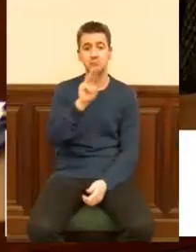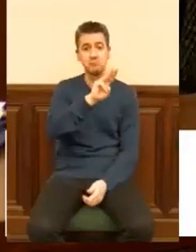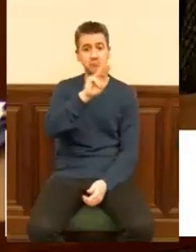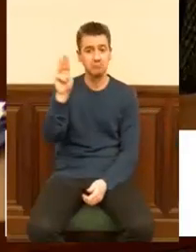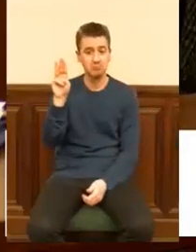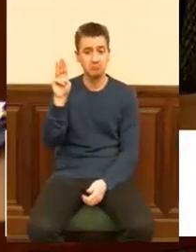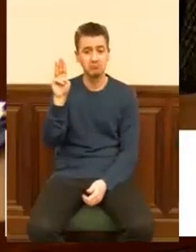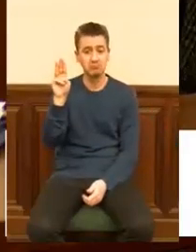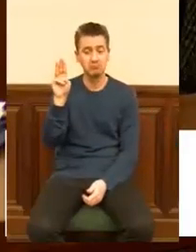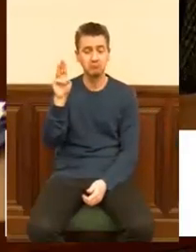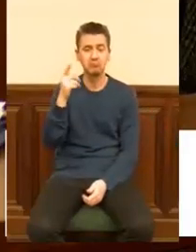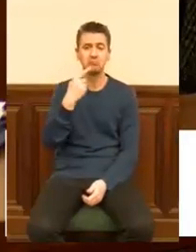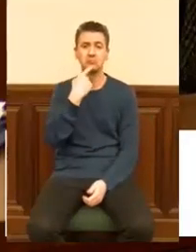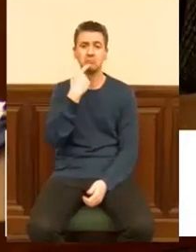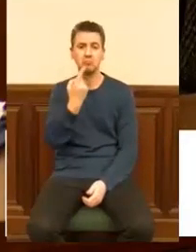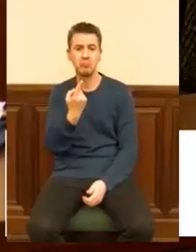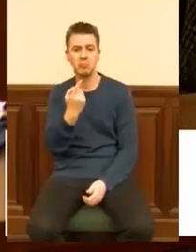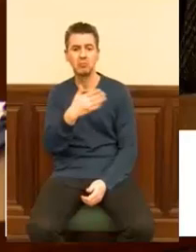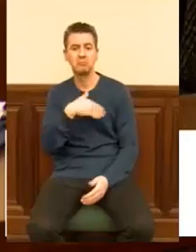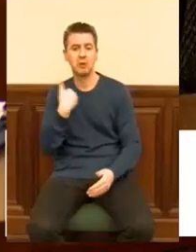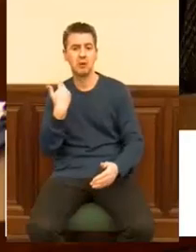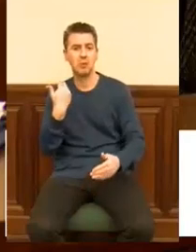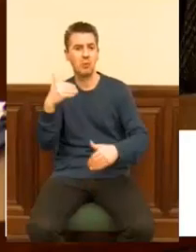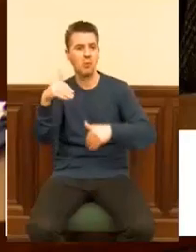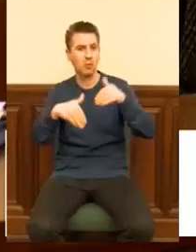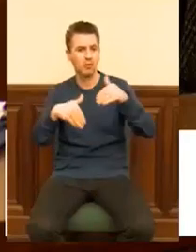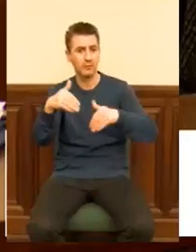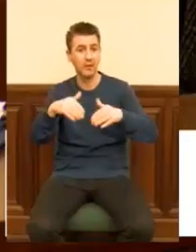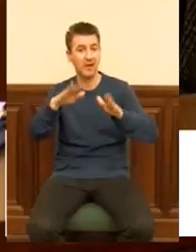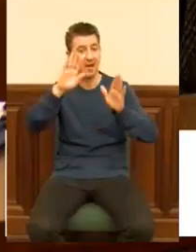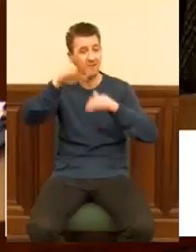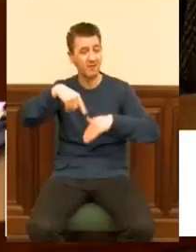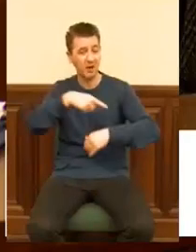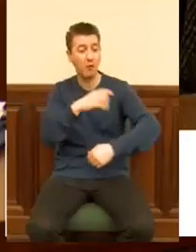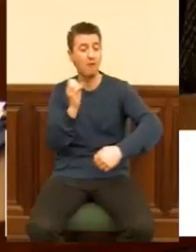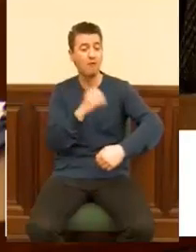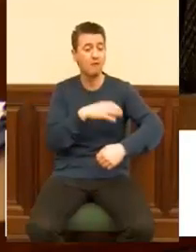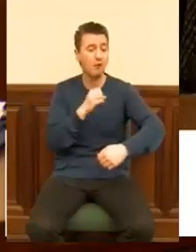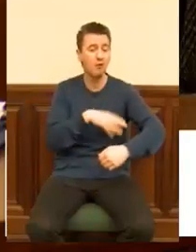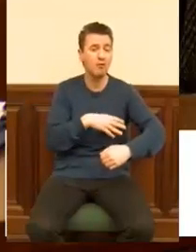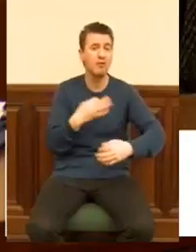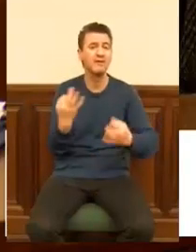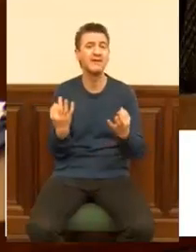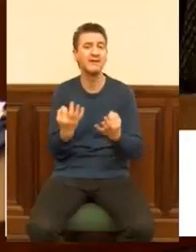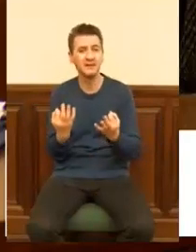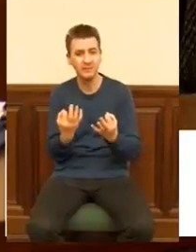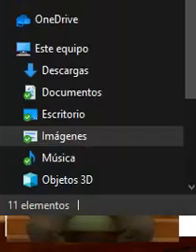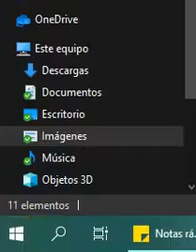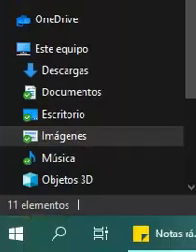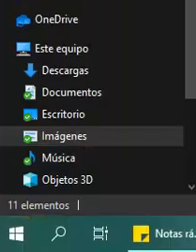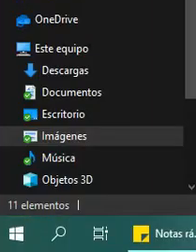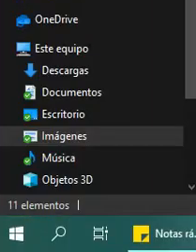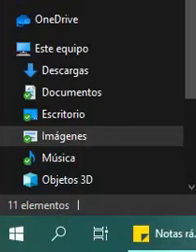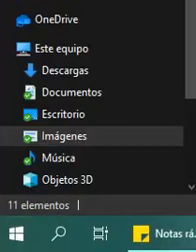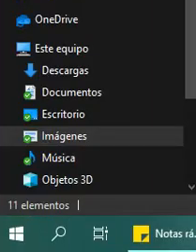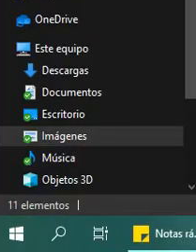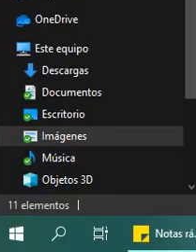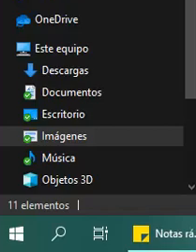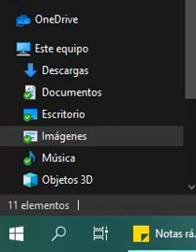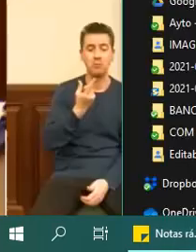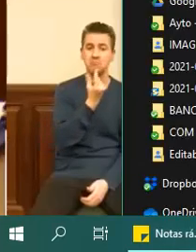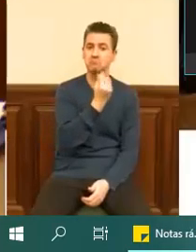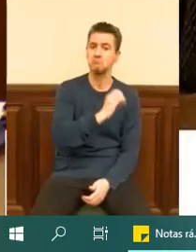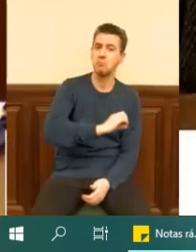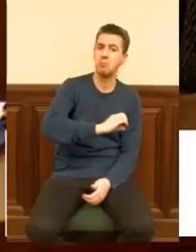sometieron a votación. ¿Qué pasó con ese fondo? Bueno, pues luego fue elevado a